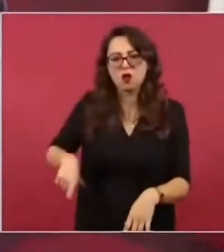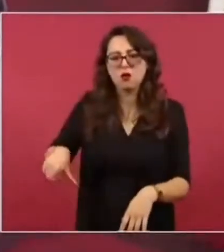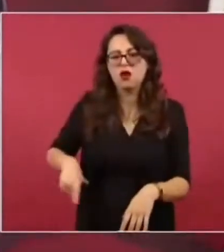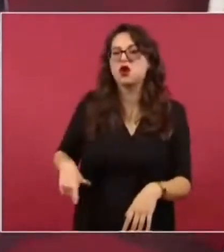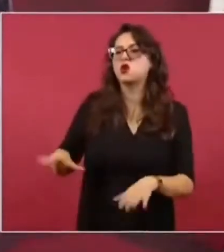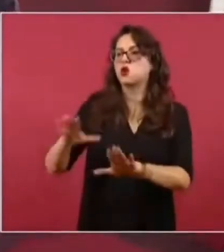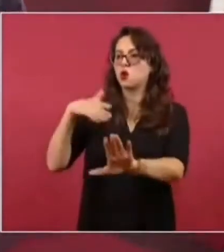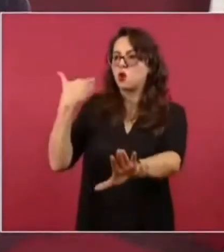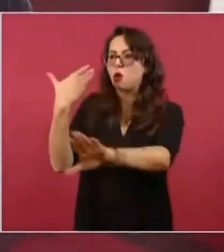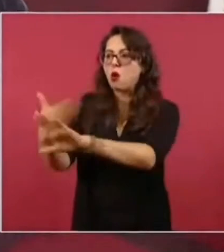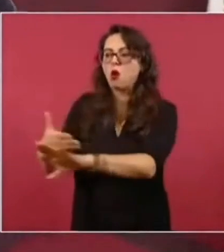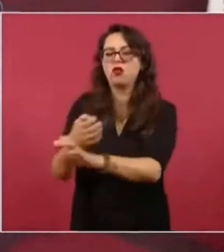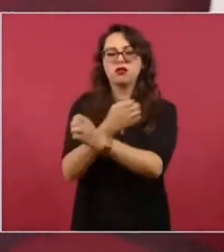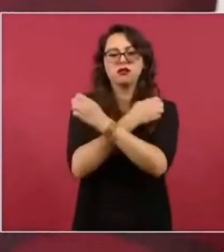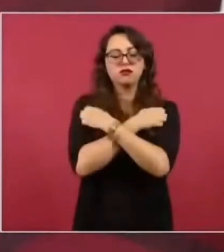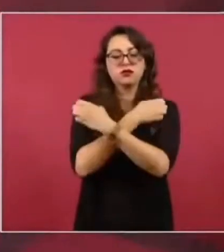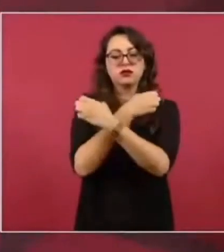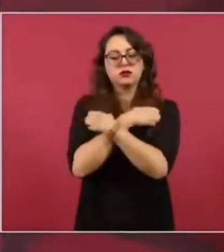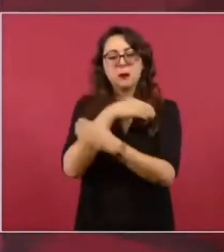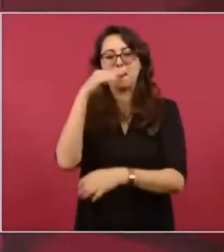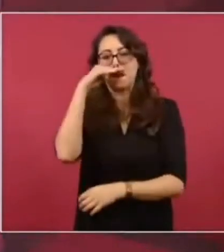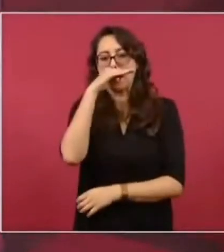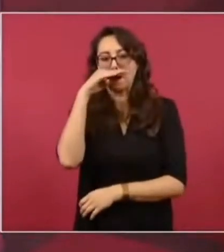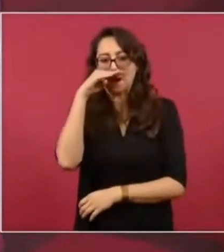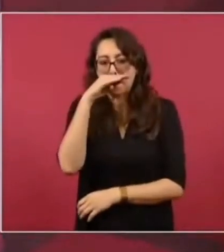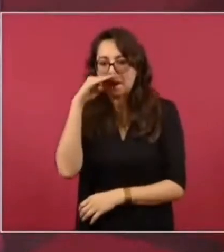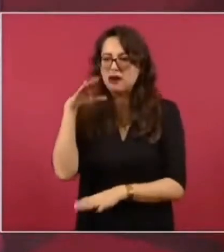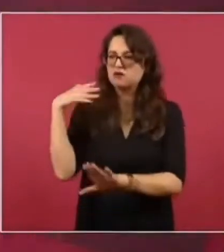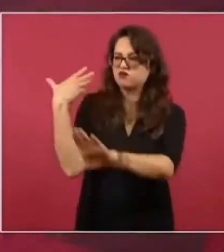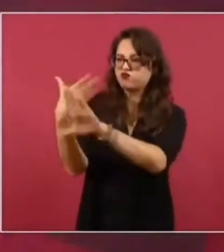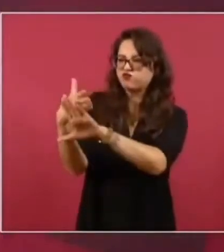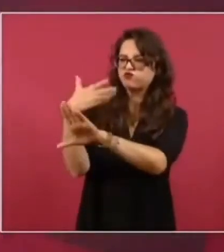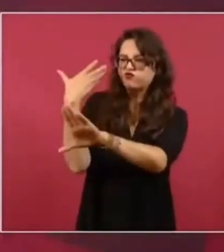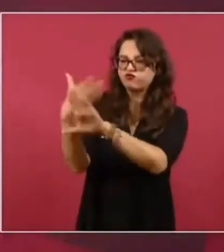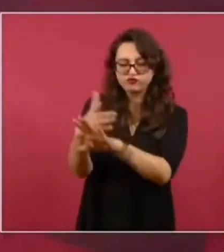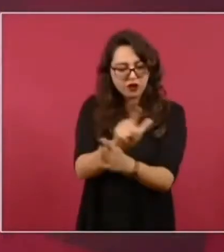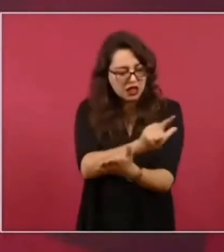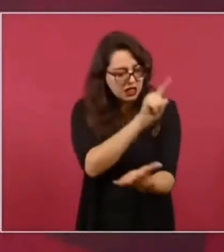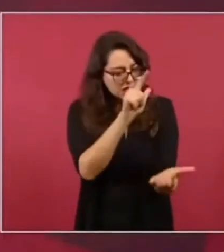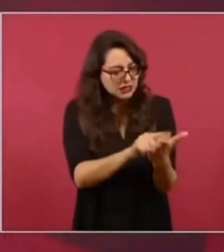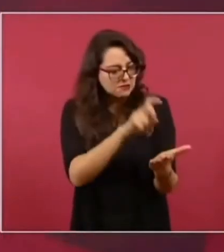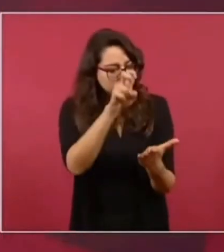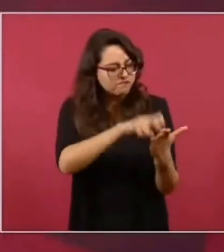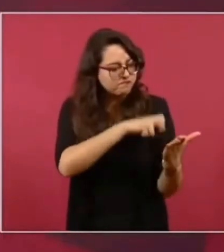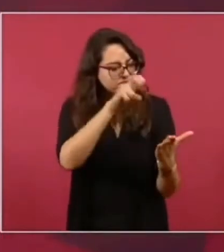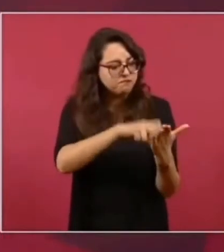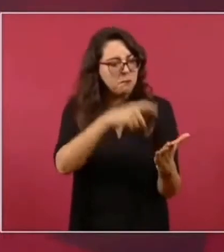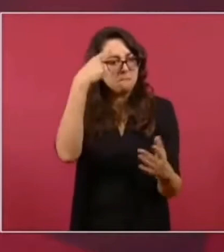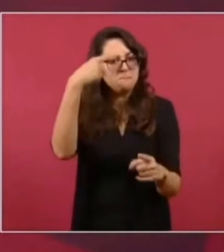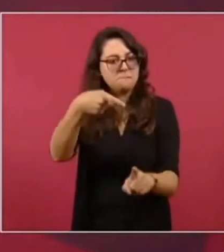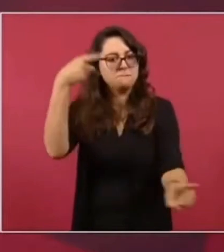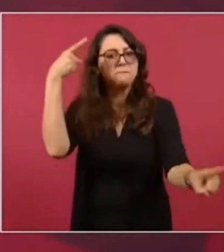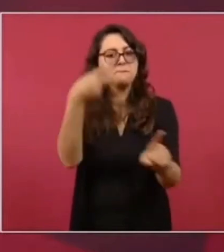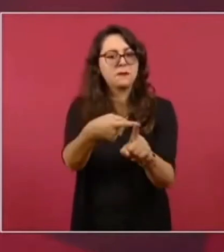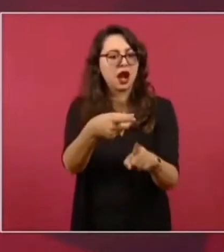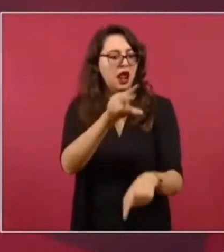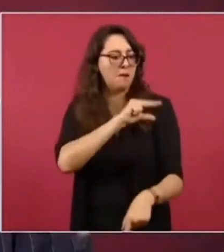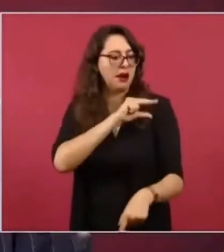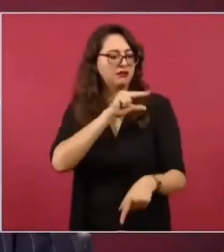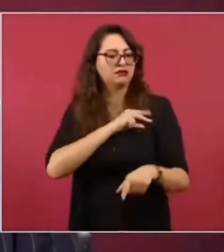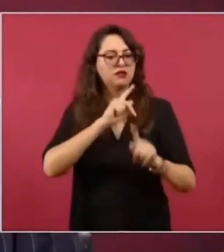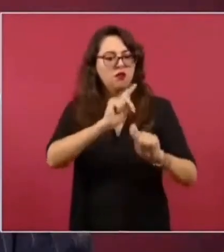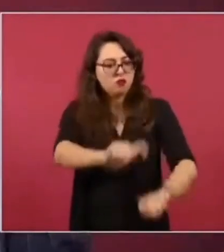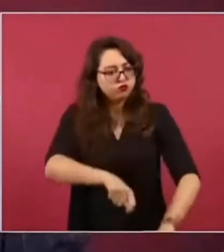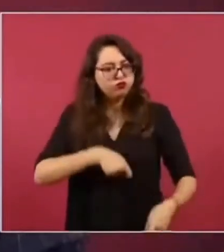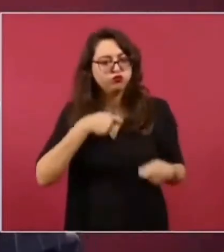olvidar que la educación no es un privilegio, sino es un derecho de nuestro